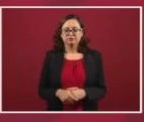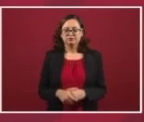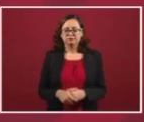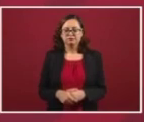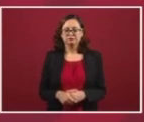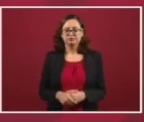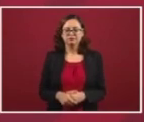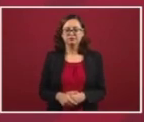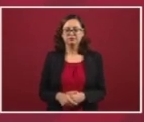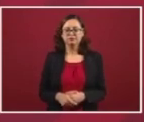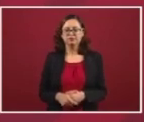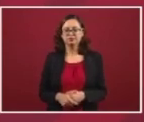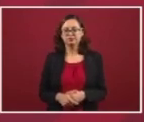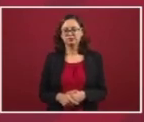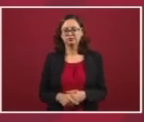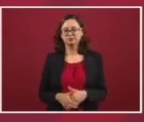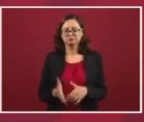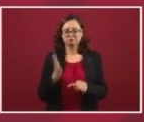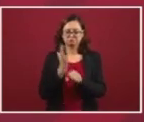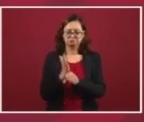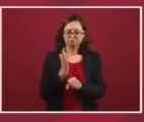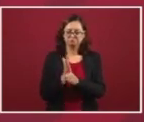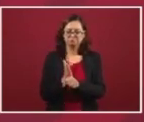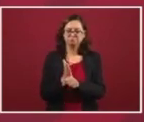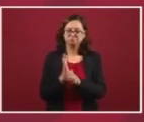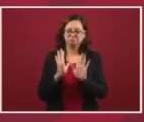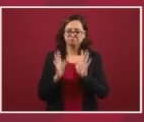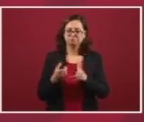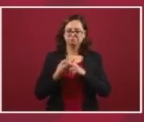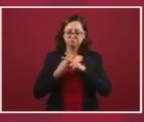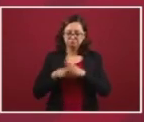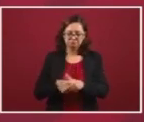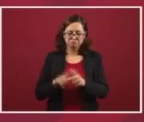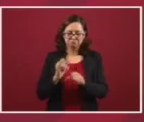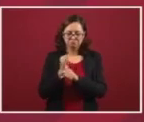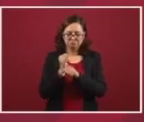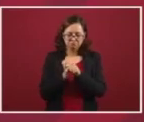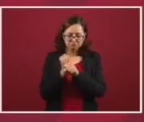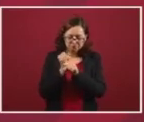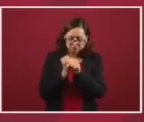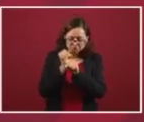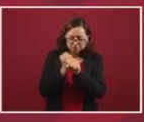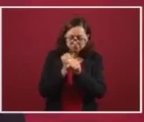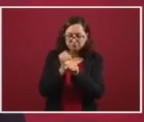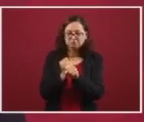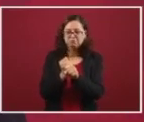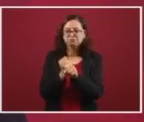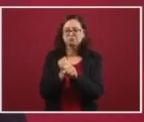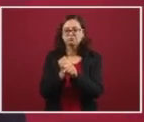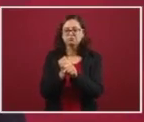se está haciendo una investigación para saber